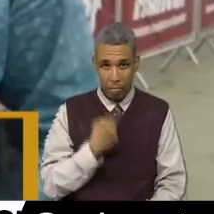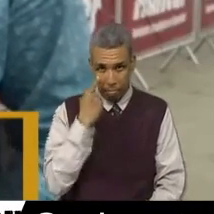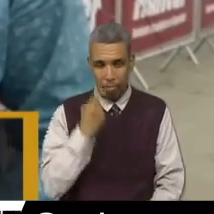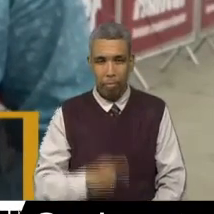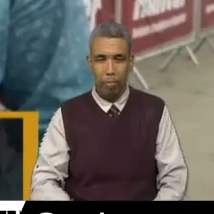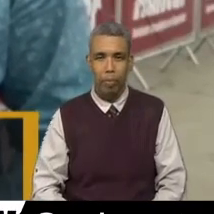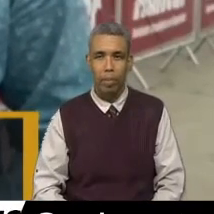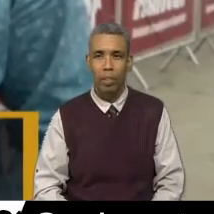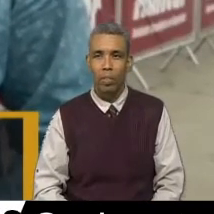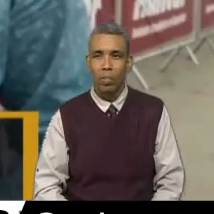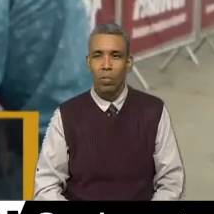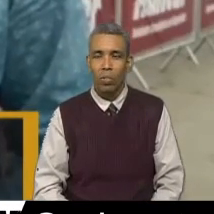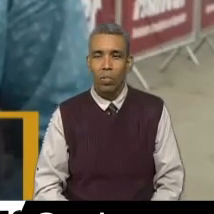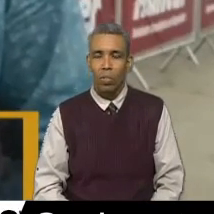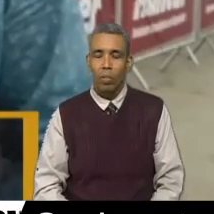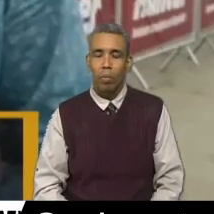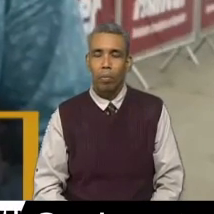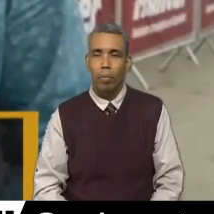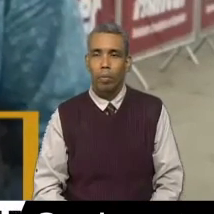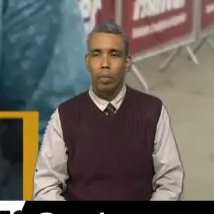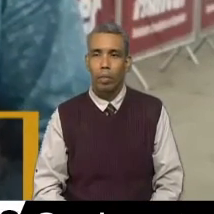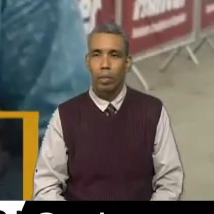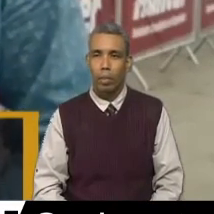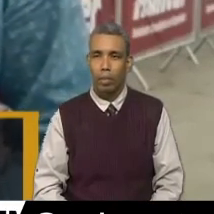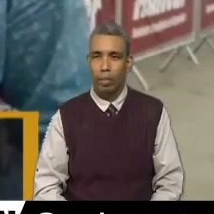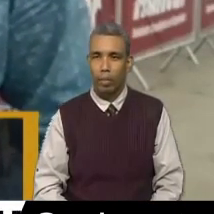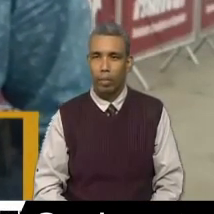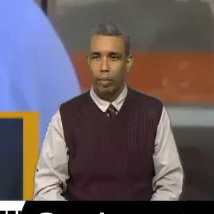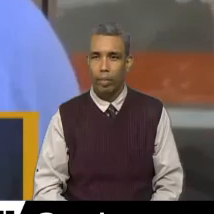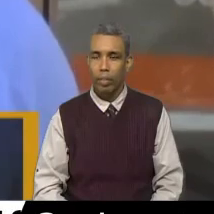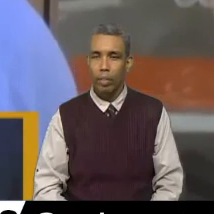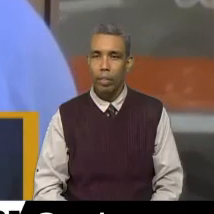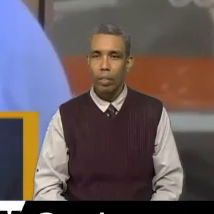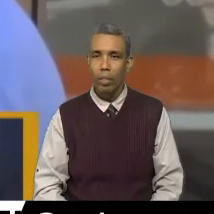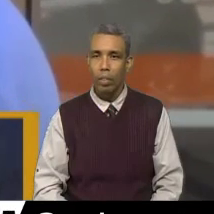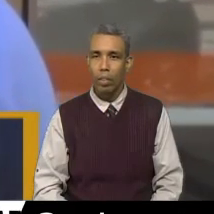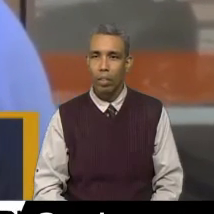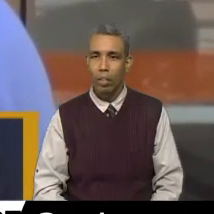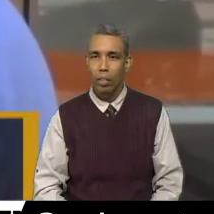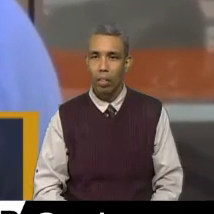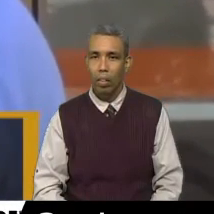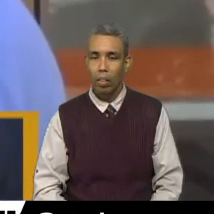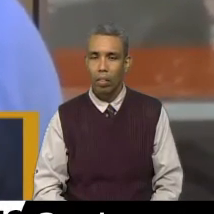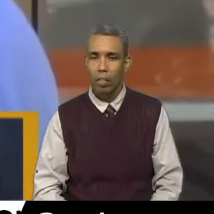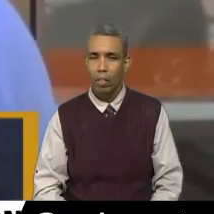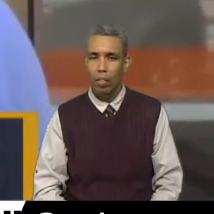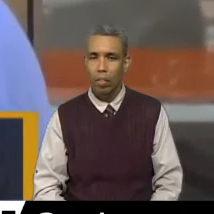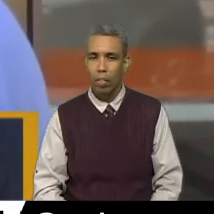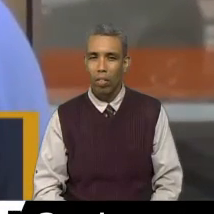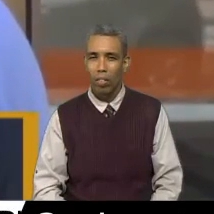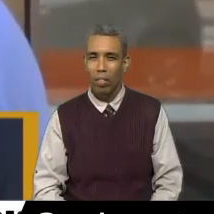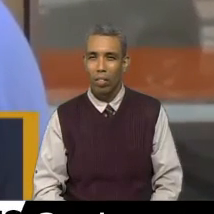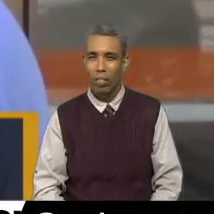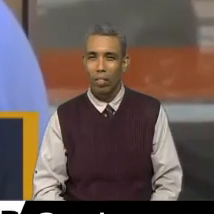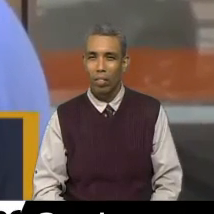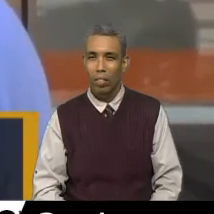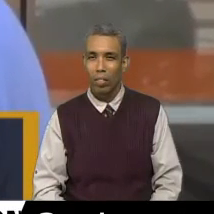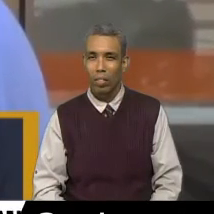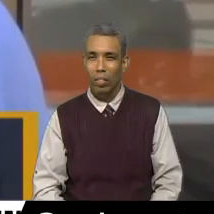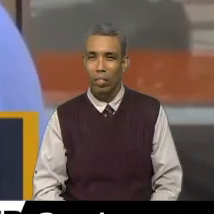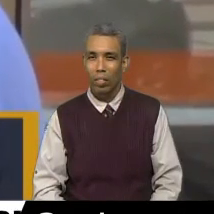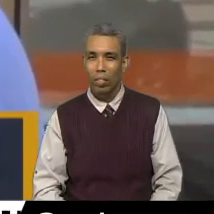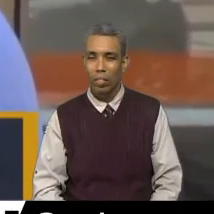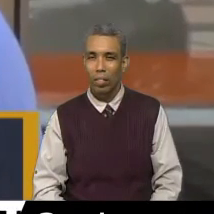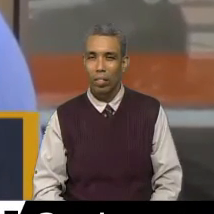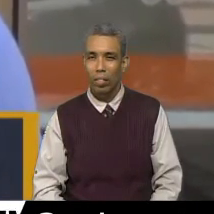peruano? ¿Cómo está la fe de los barranqueños? Se lo tenemos aquí en Enlace Noticias. Bueno, una vez más nosotros dejamos siempre la clasificación para lo último. Tengo